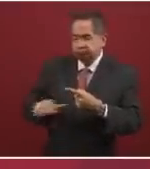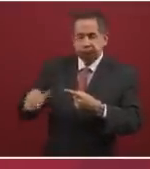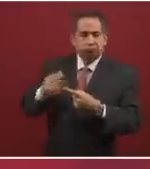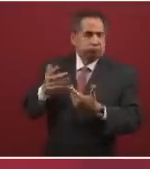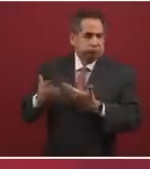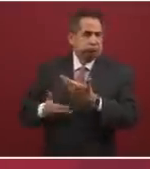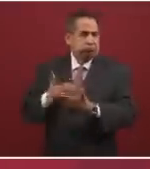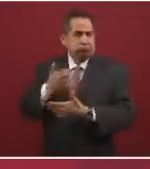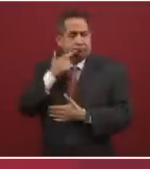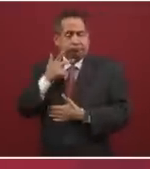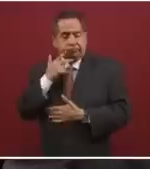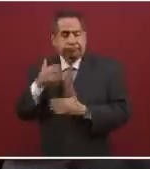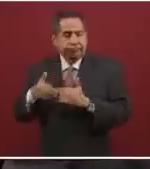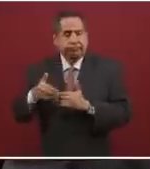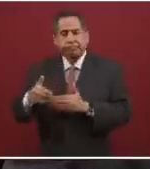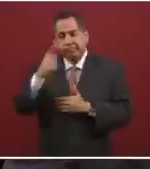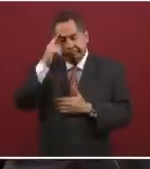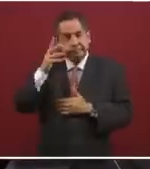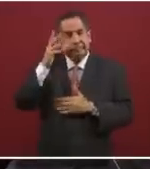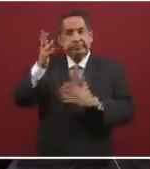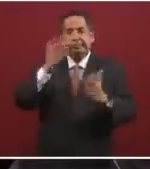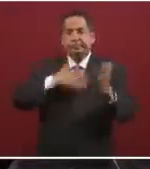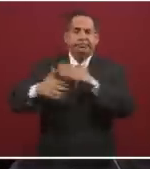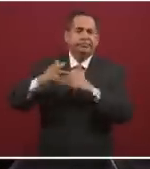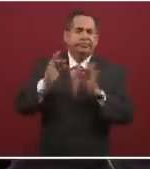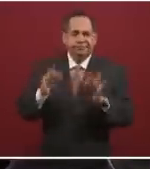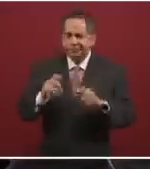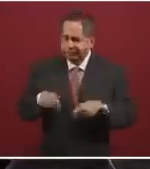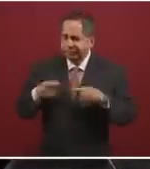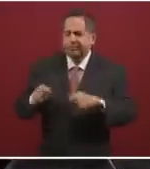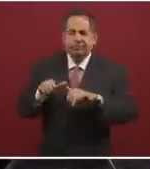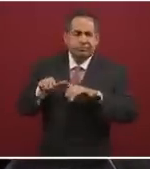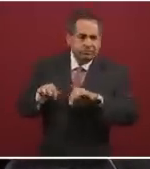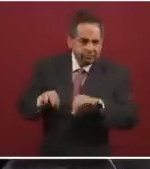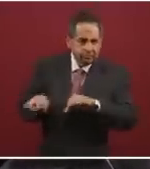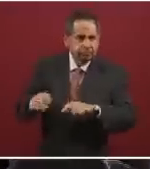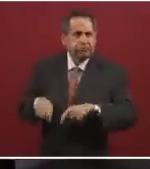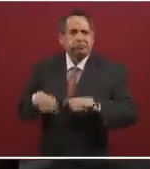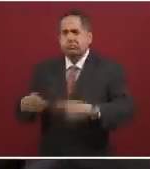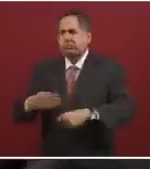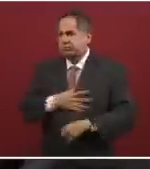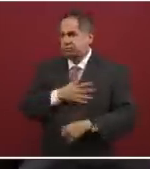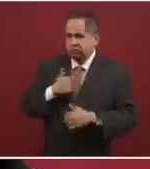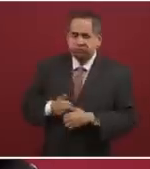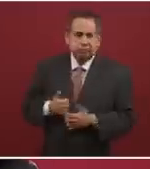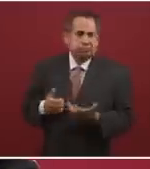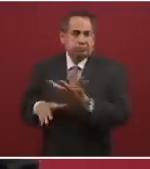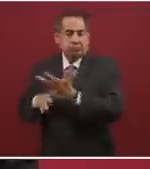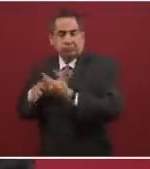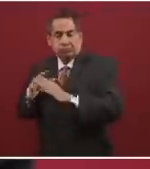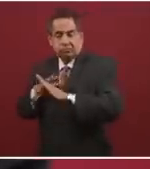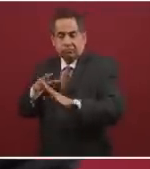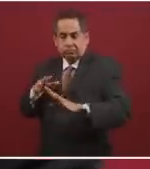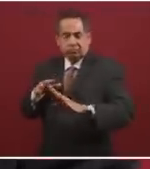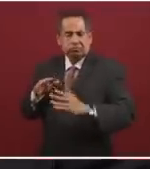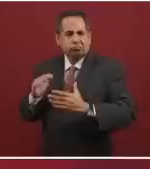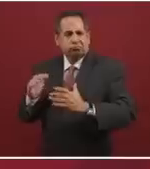que haya crecimiento, haya empleos, haya bienestar, y que la migración